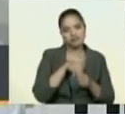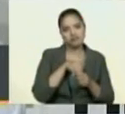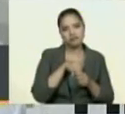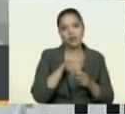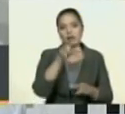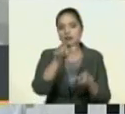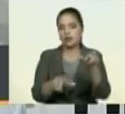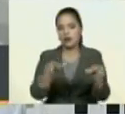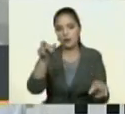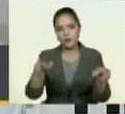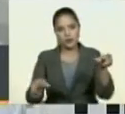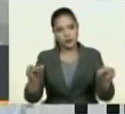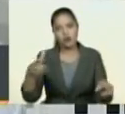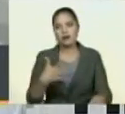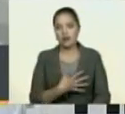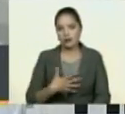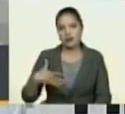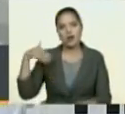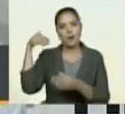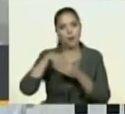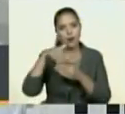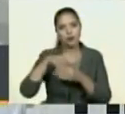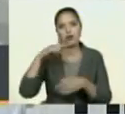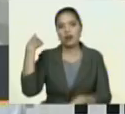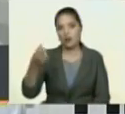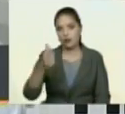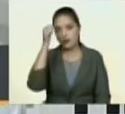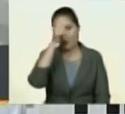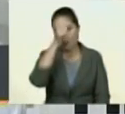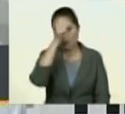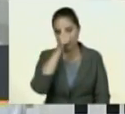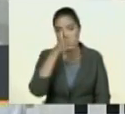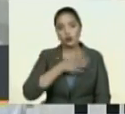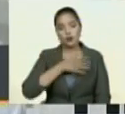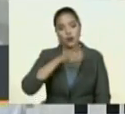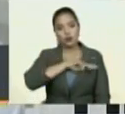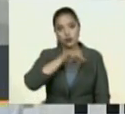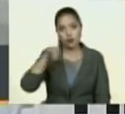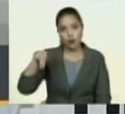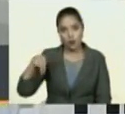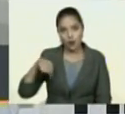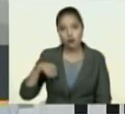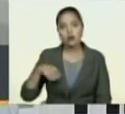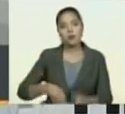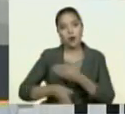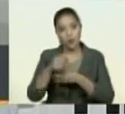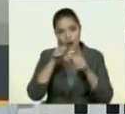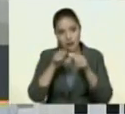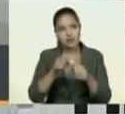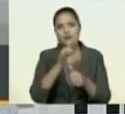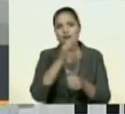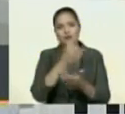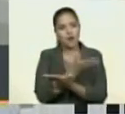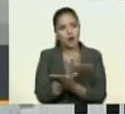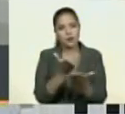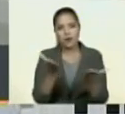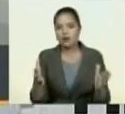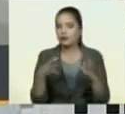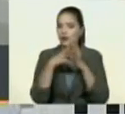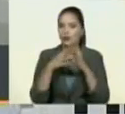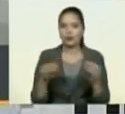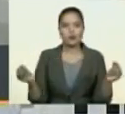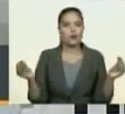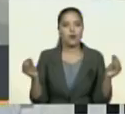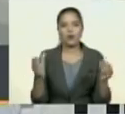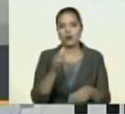las personas que quieran votar el día domingo. Nosotros oportunamente vamos a seguir informando de todas y